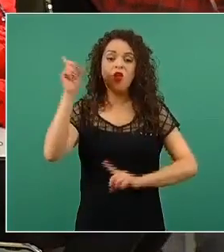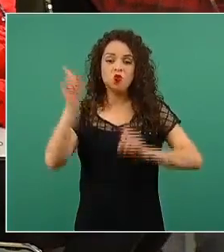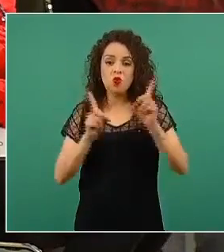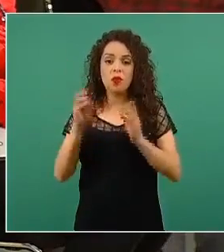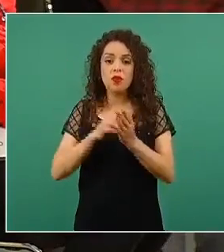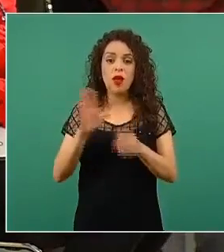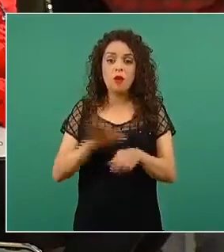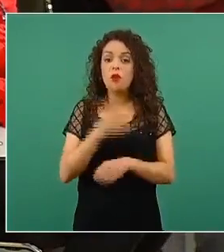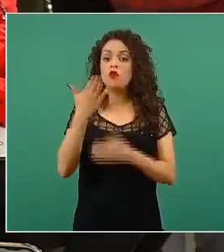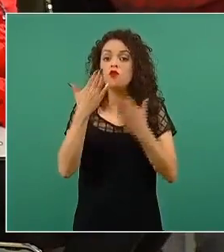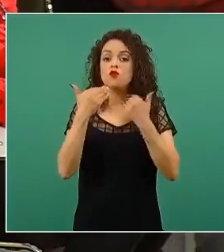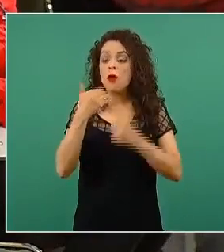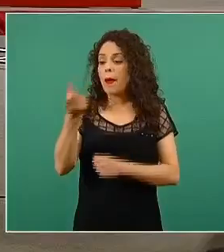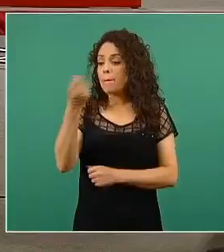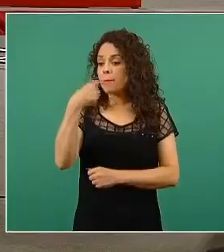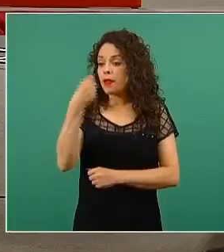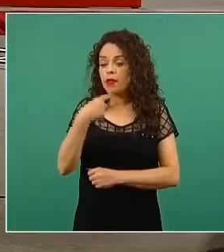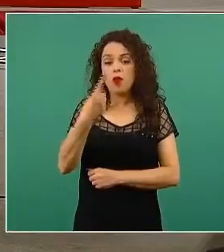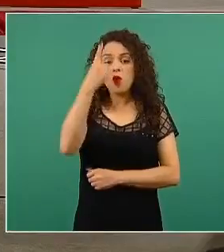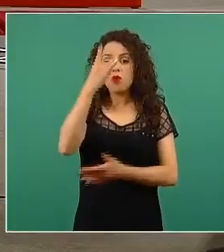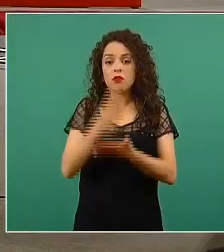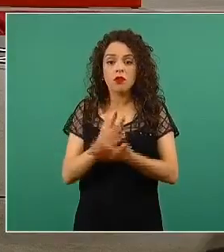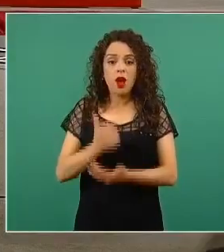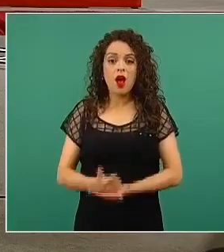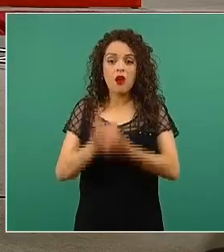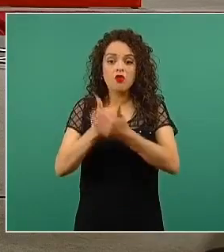la enfermedad más que la vacuna. Gracias.